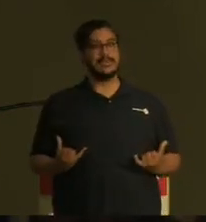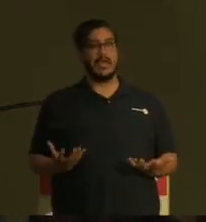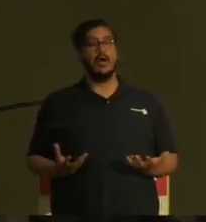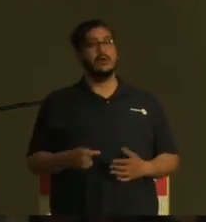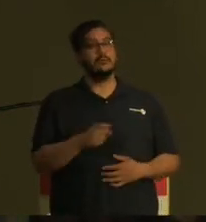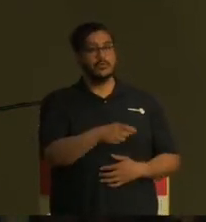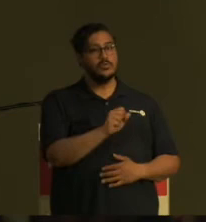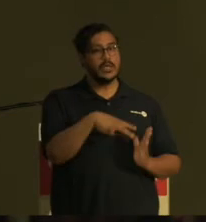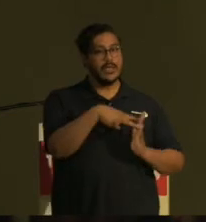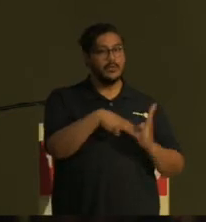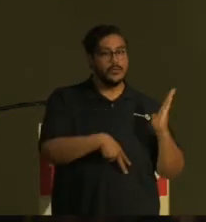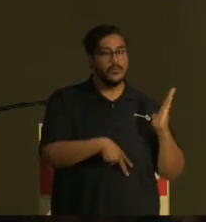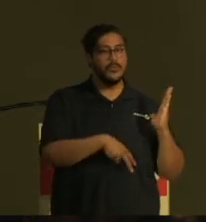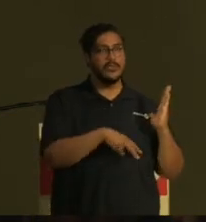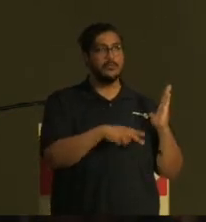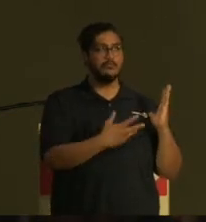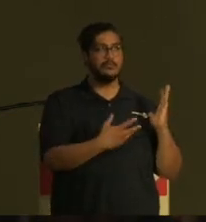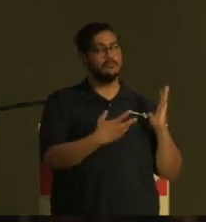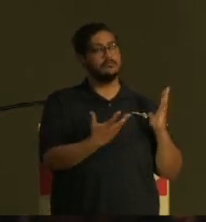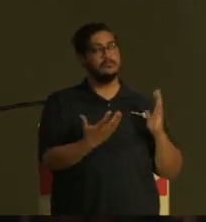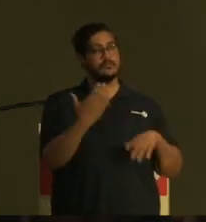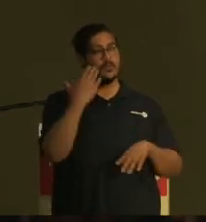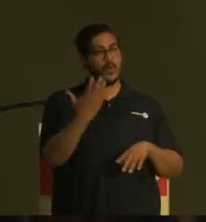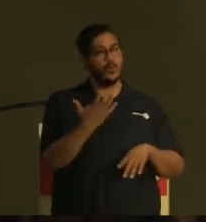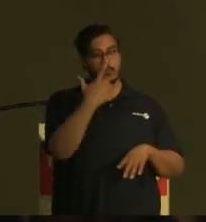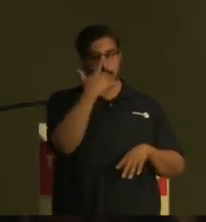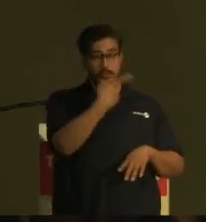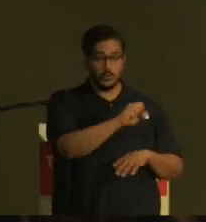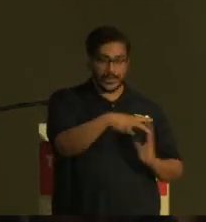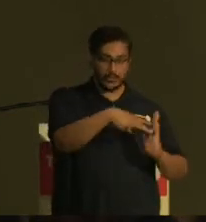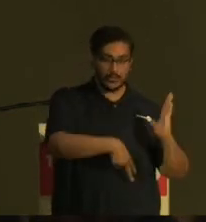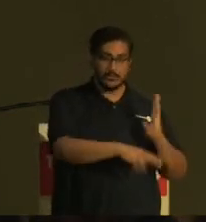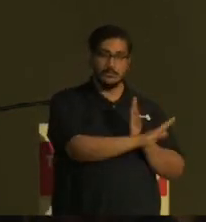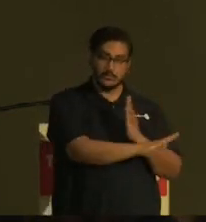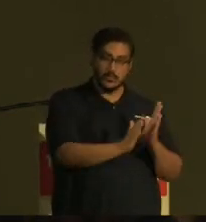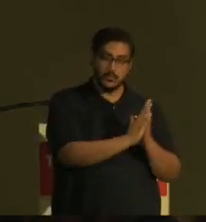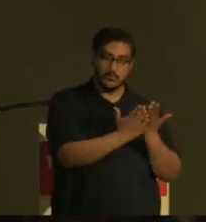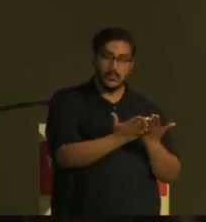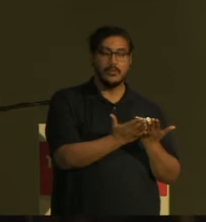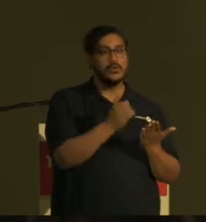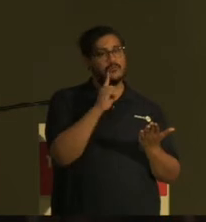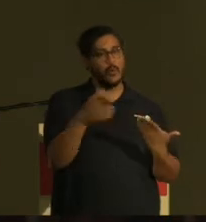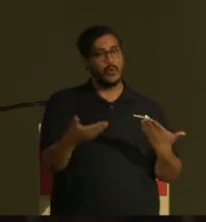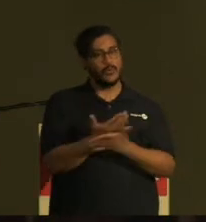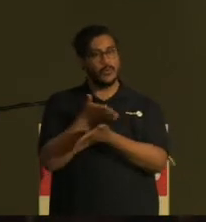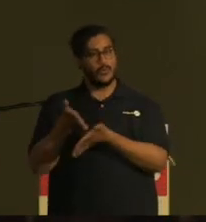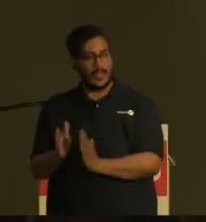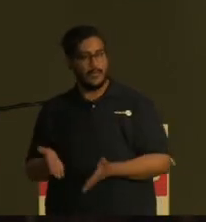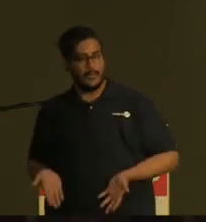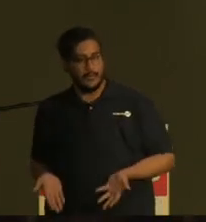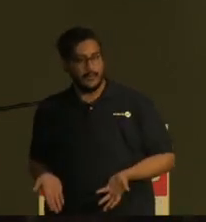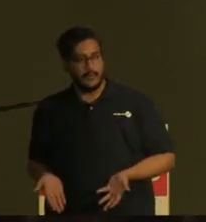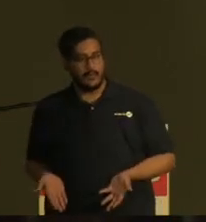puedes leer tu porque hablamos de eso, puedes leer tu libro en una nueva manera,